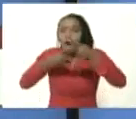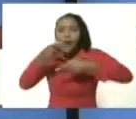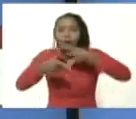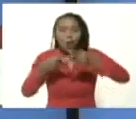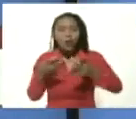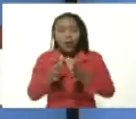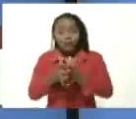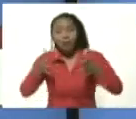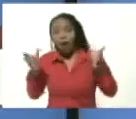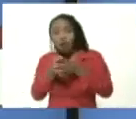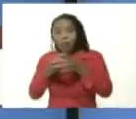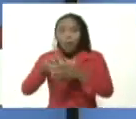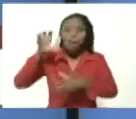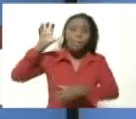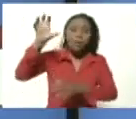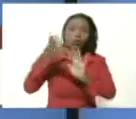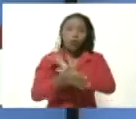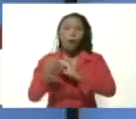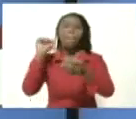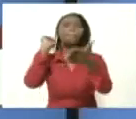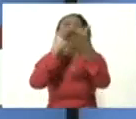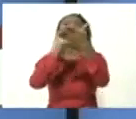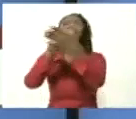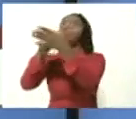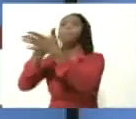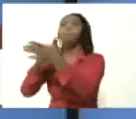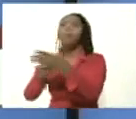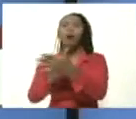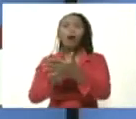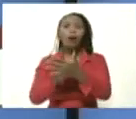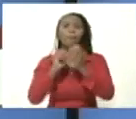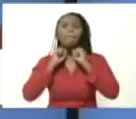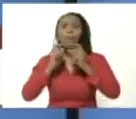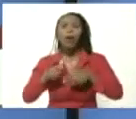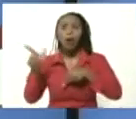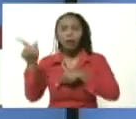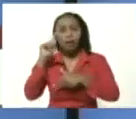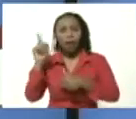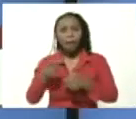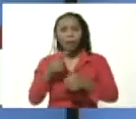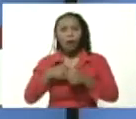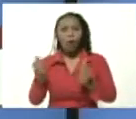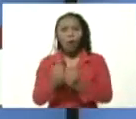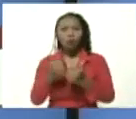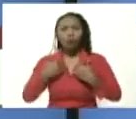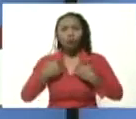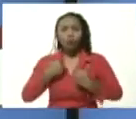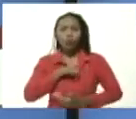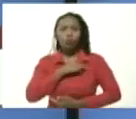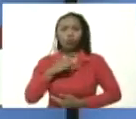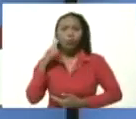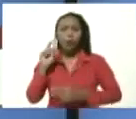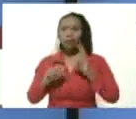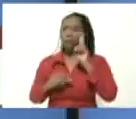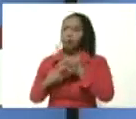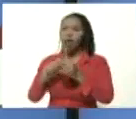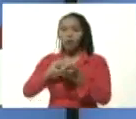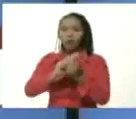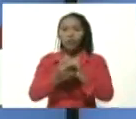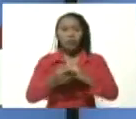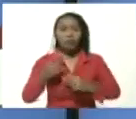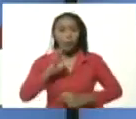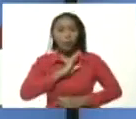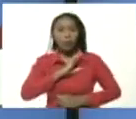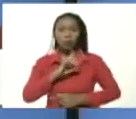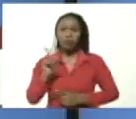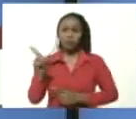Gran Polo Patriótico, entonces andan tocando de la puerta a los que perdieron en las primarias con nosotros, para ver si los convierten en candidatos de ellos.